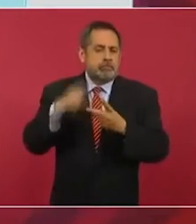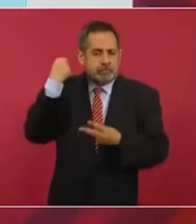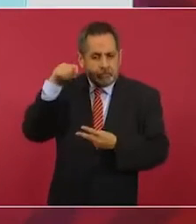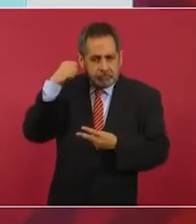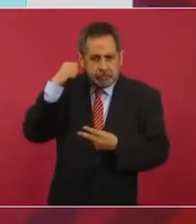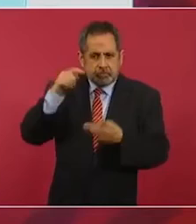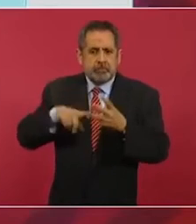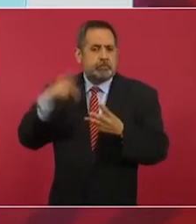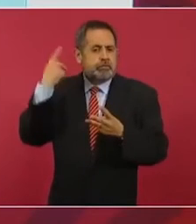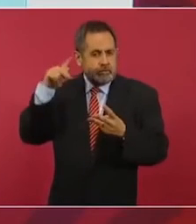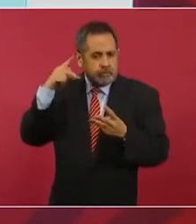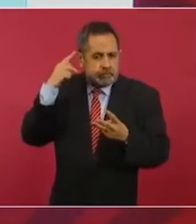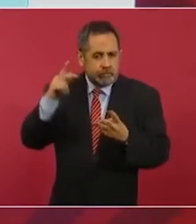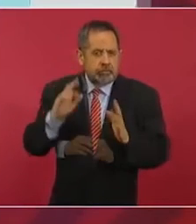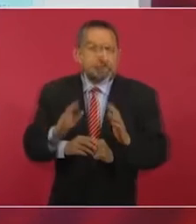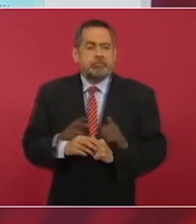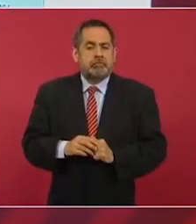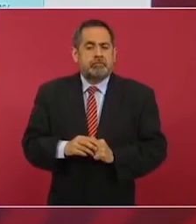Tabasco, Puebla,